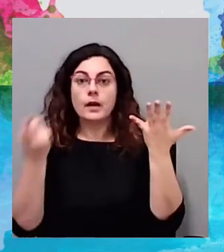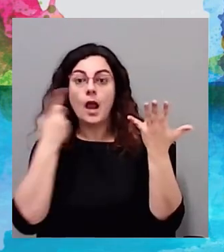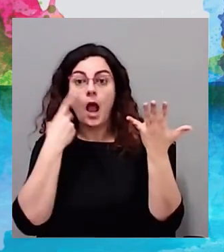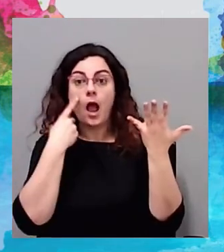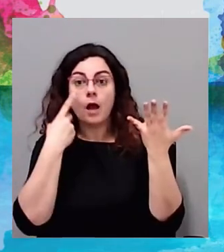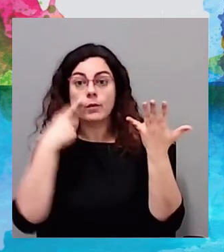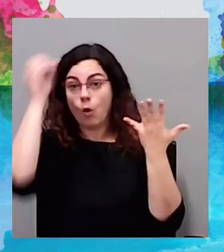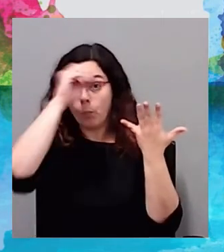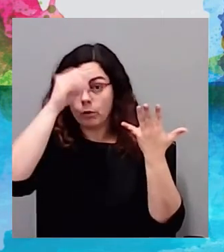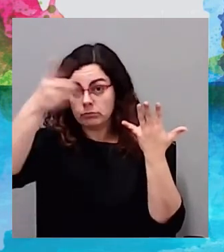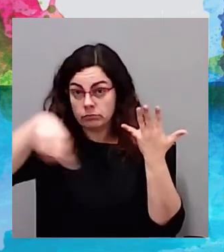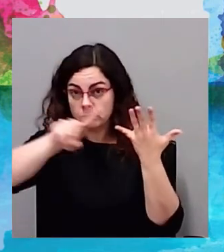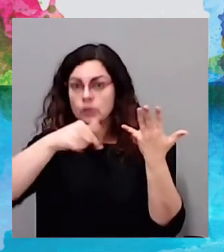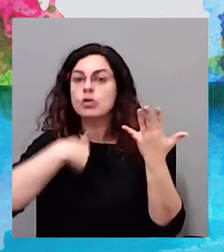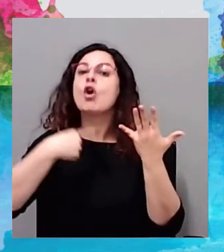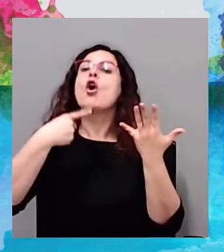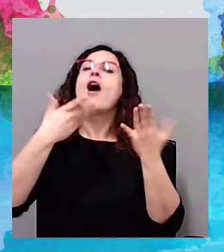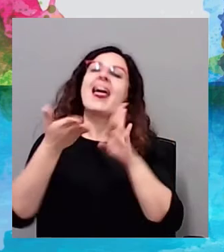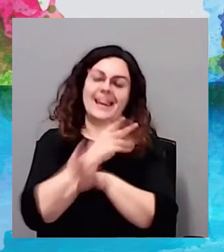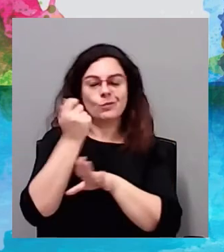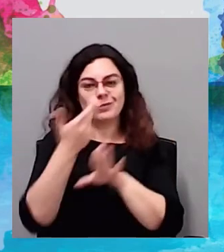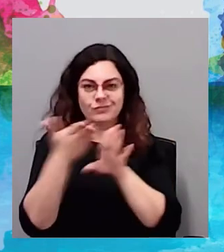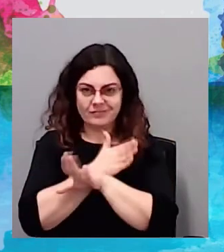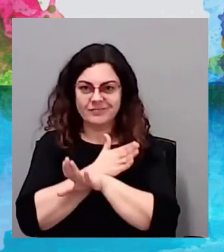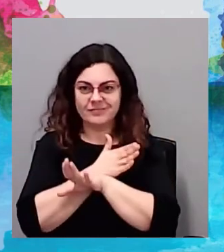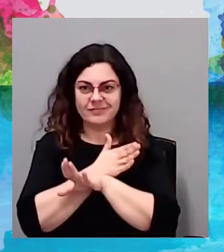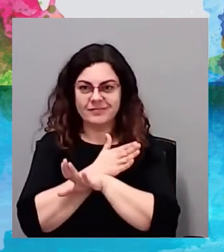parece, porque os digo, os adelanto esta obra del